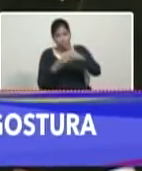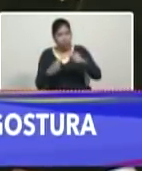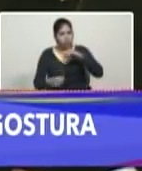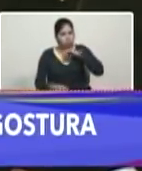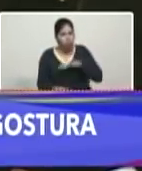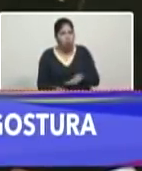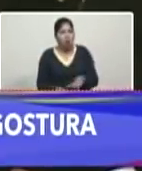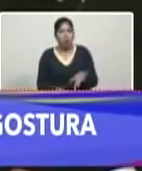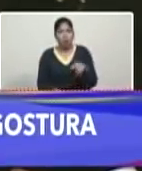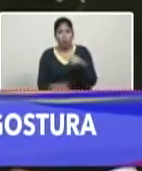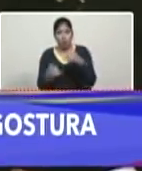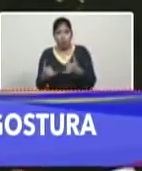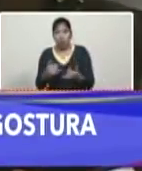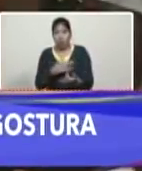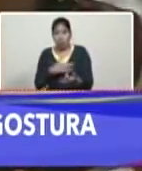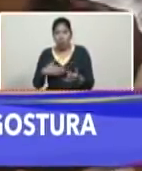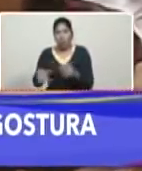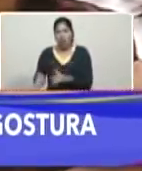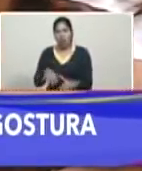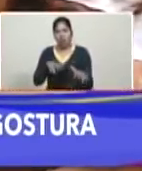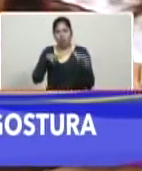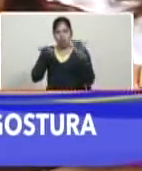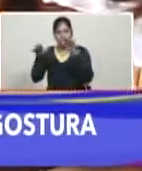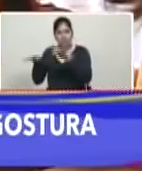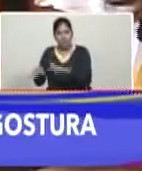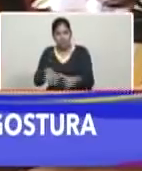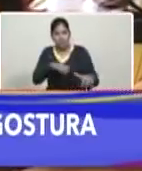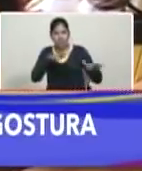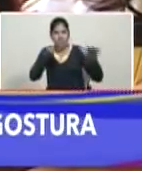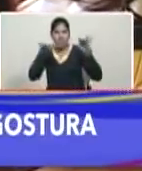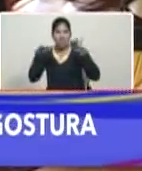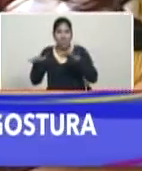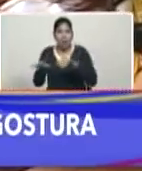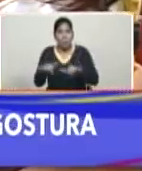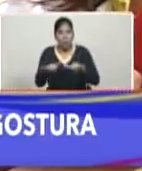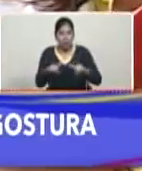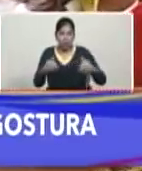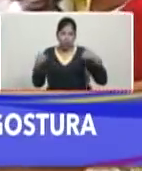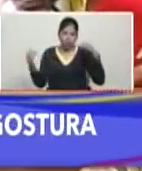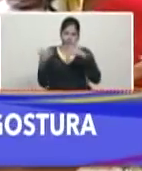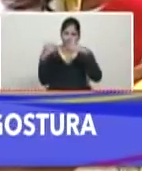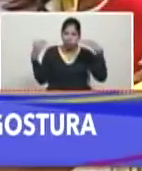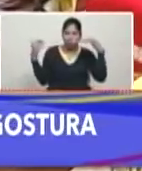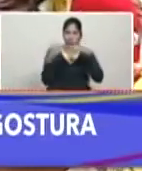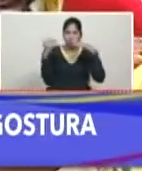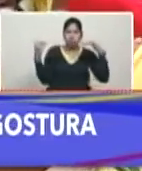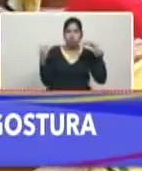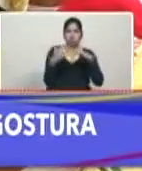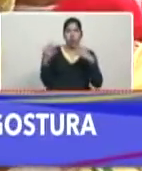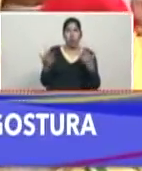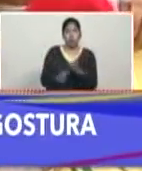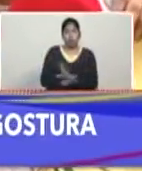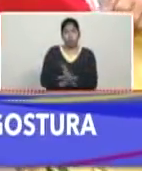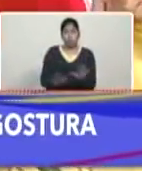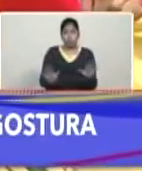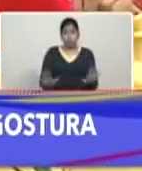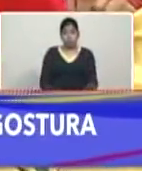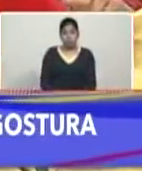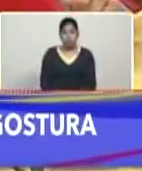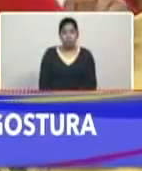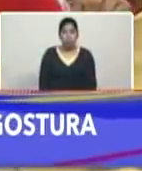pueblo en un instrumento para que se autodestruyera frente a las oligarquías y el imperialismo.